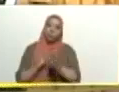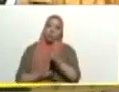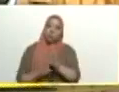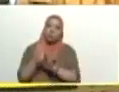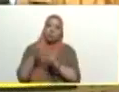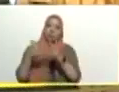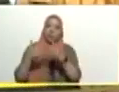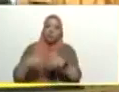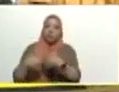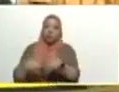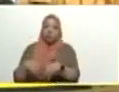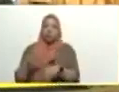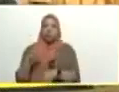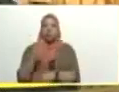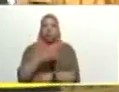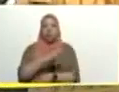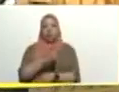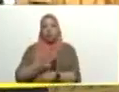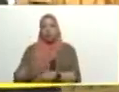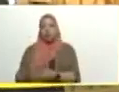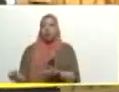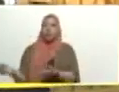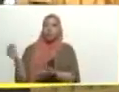Pero Petrocaribe vuelve.